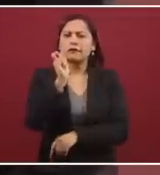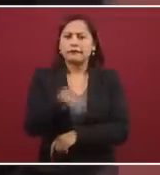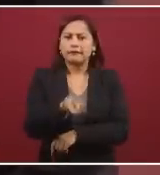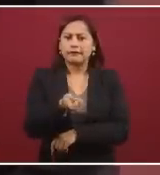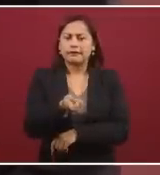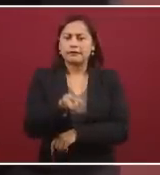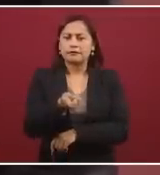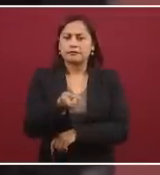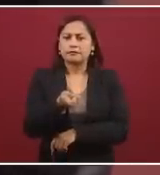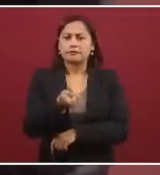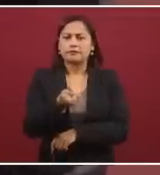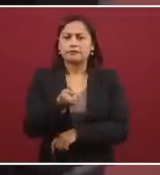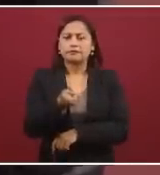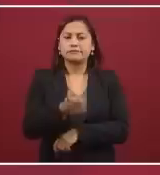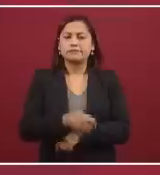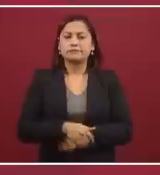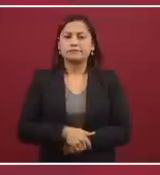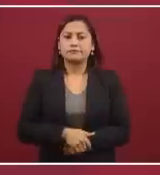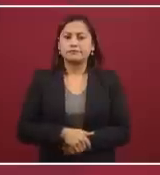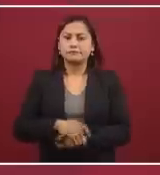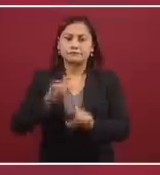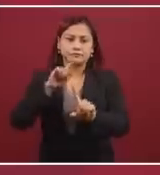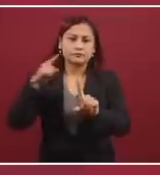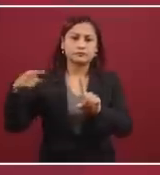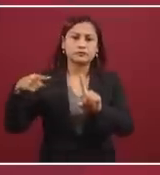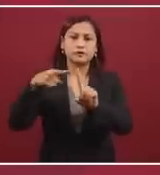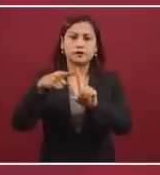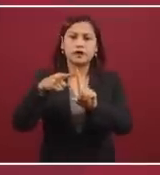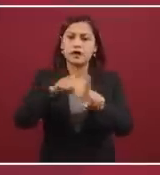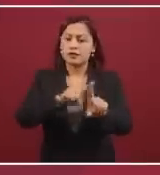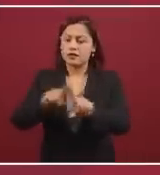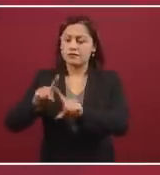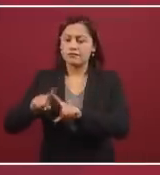quitar e inspectores